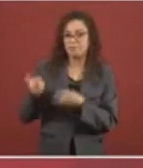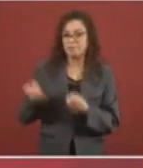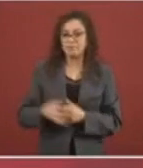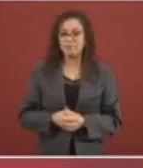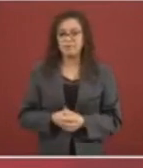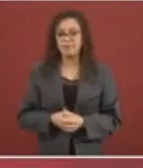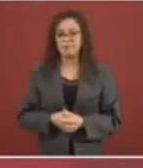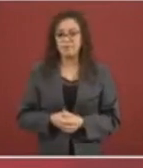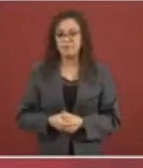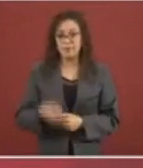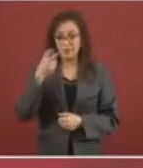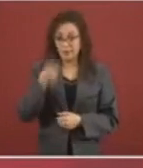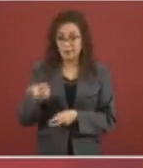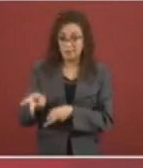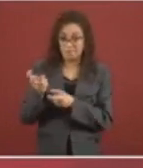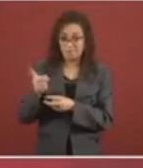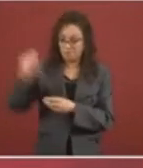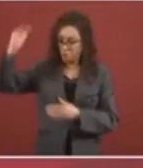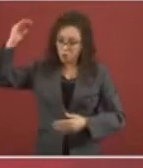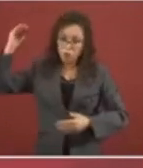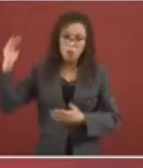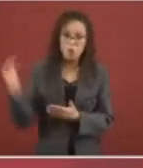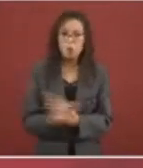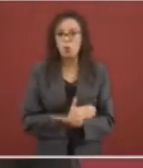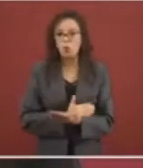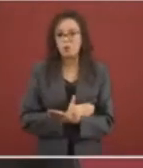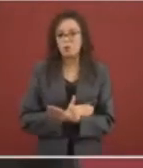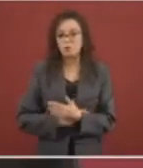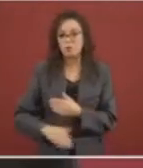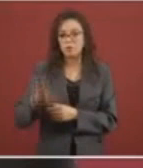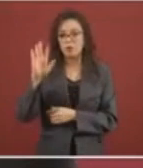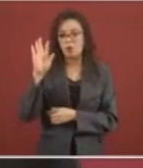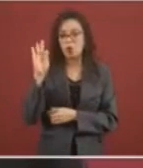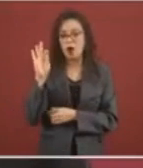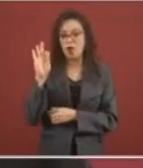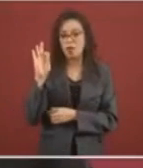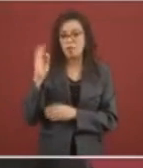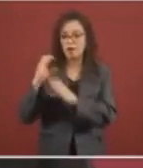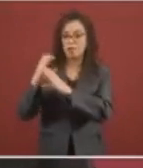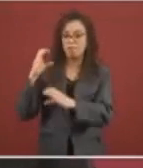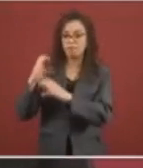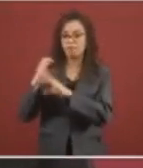Se redujo ese robo a 40 pipas diarias,